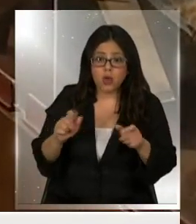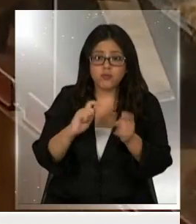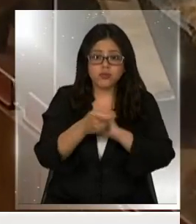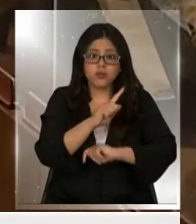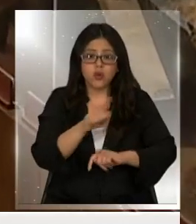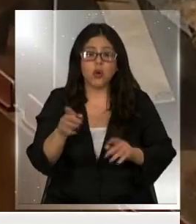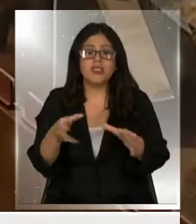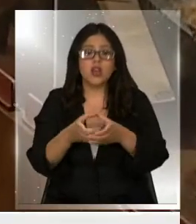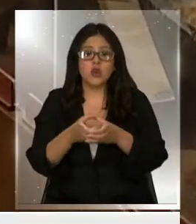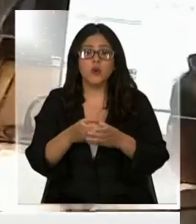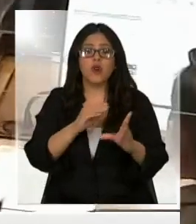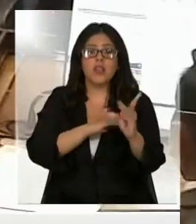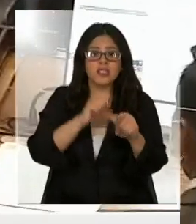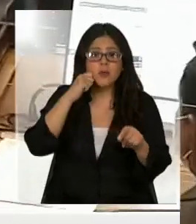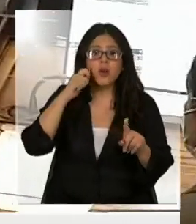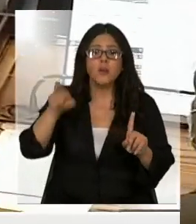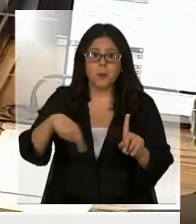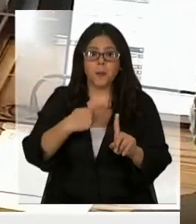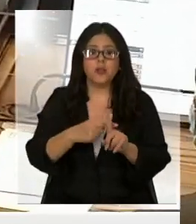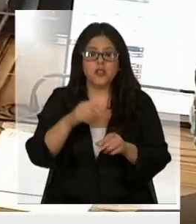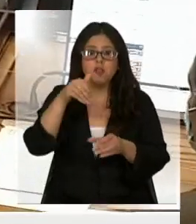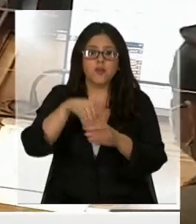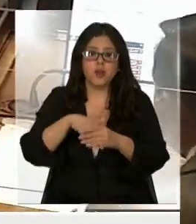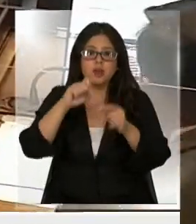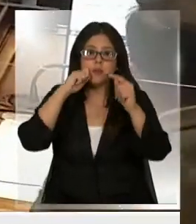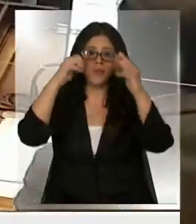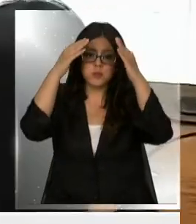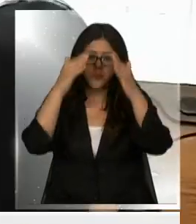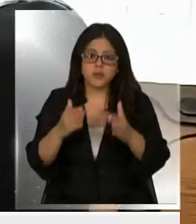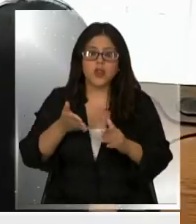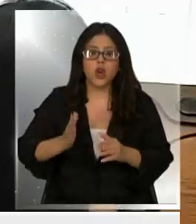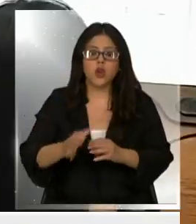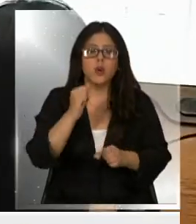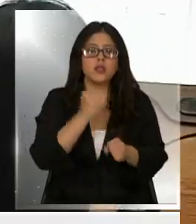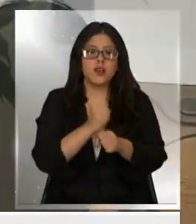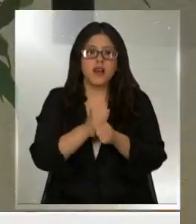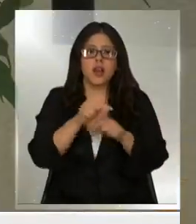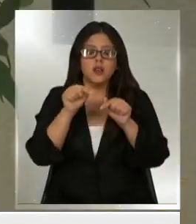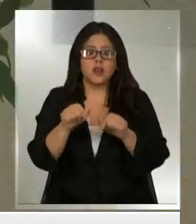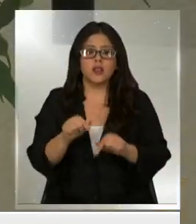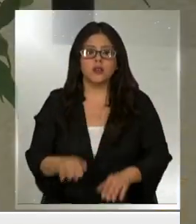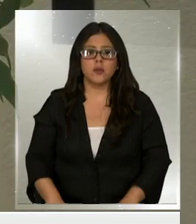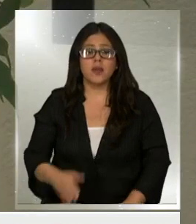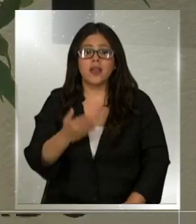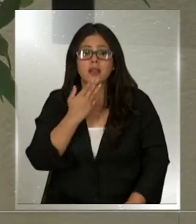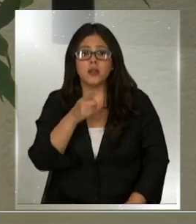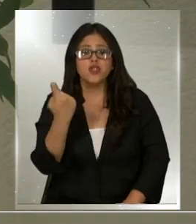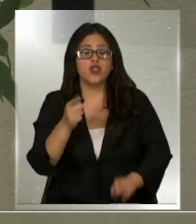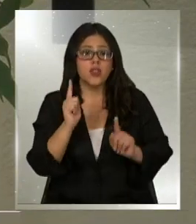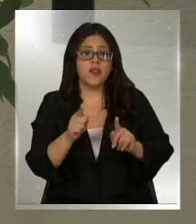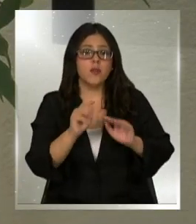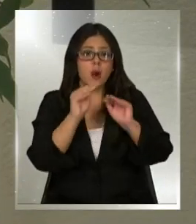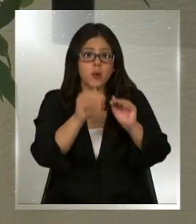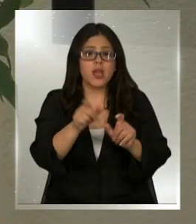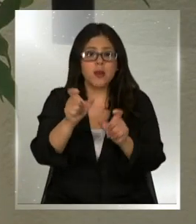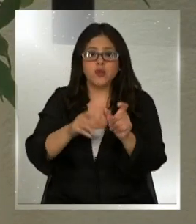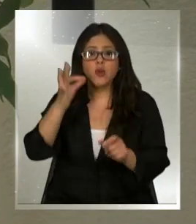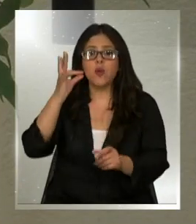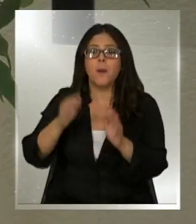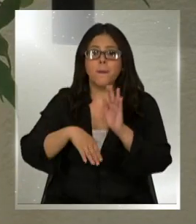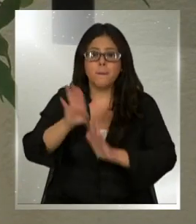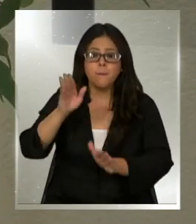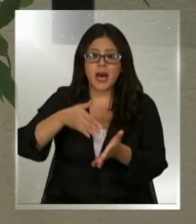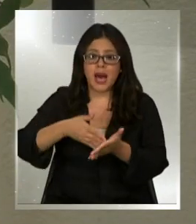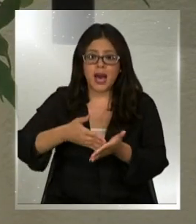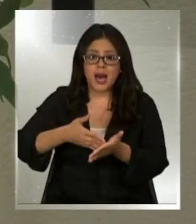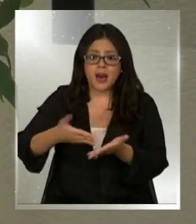derecha reaccionaron positivamente a la votación y se enfocaron en seguir trabajando en la materia. Y tenemos que apoyar a las mujeres, sobre todo las más vulnerables, para